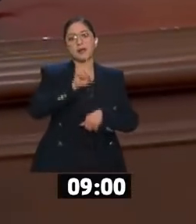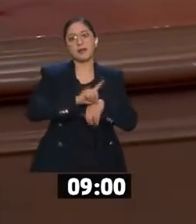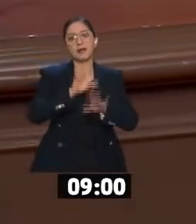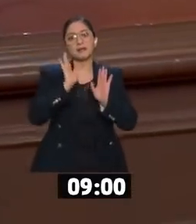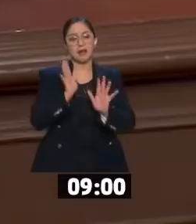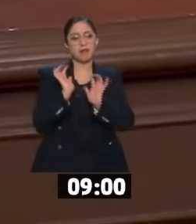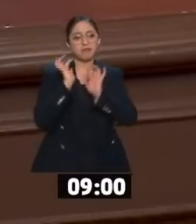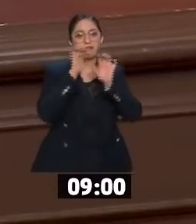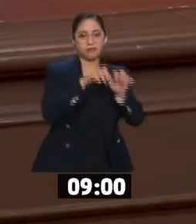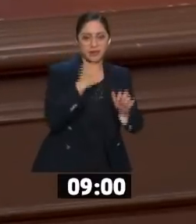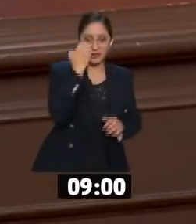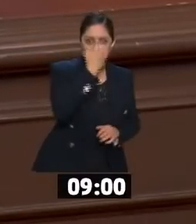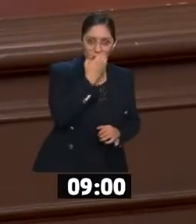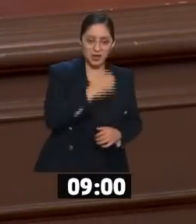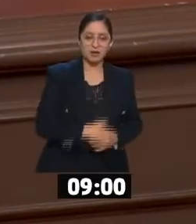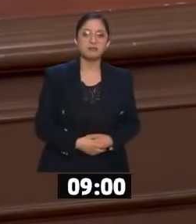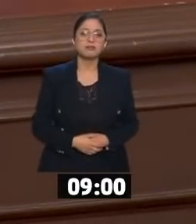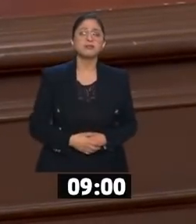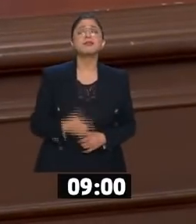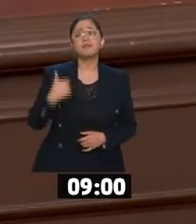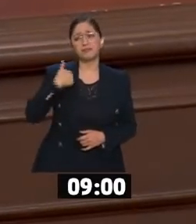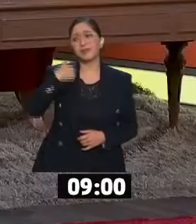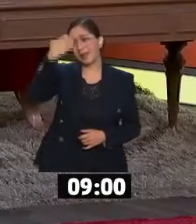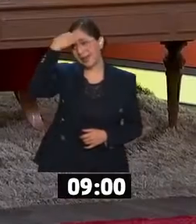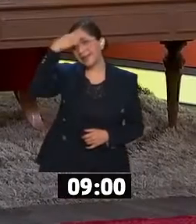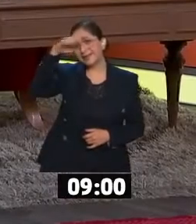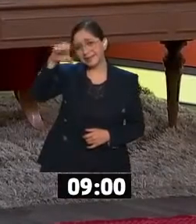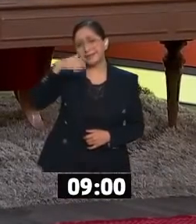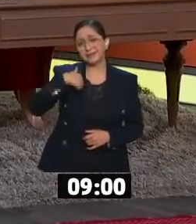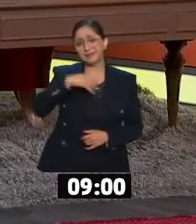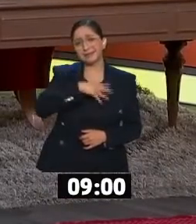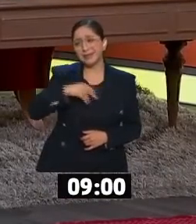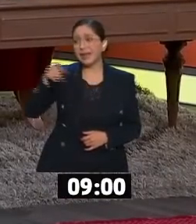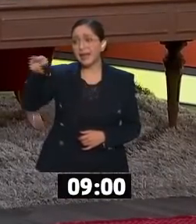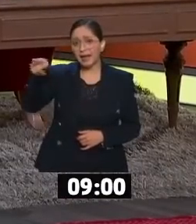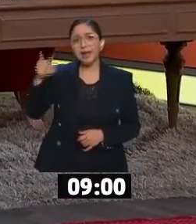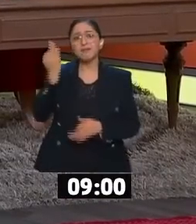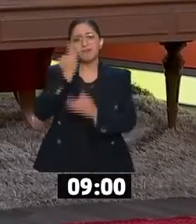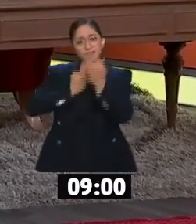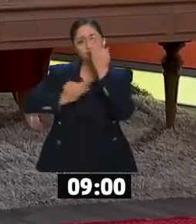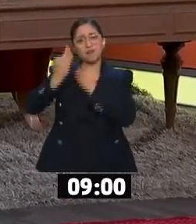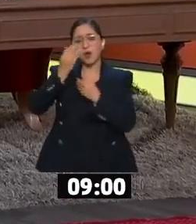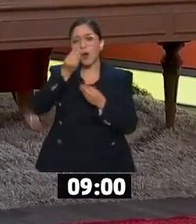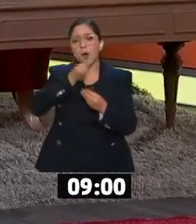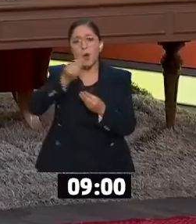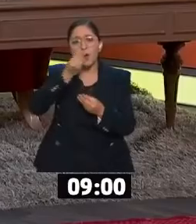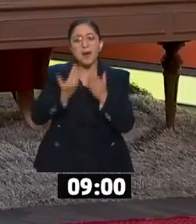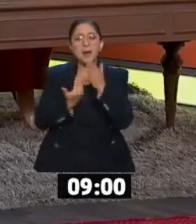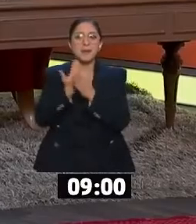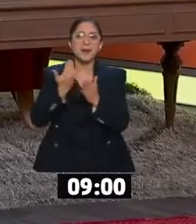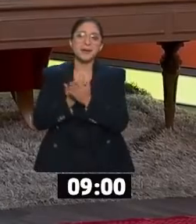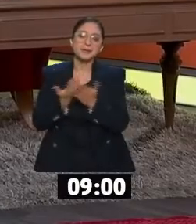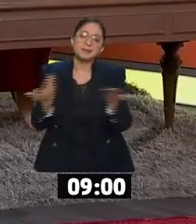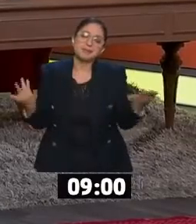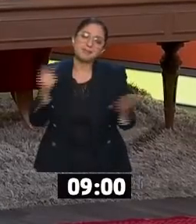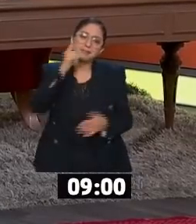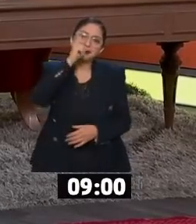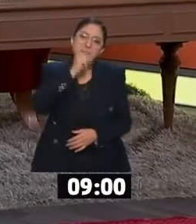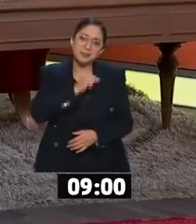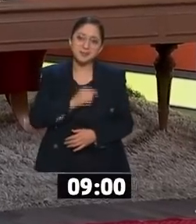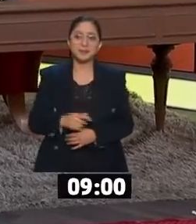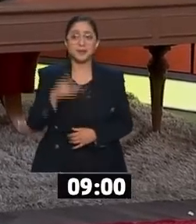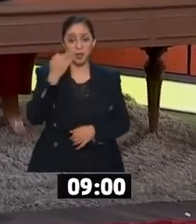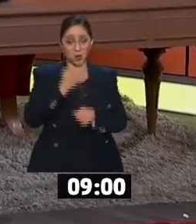quien me hiciera mi lunch. ¿A ella le hacía su lunch a usted? Ya los últimos días, pues sí. Pues ahora ¿A poco ya se no me amoló, eché? señora. Pues está la